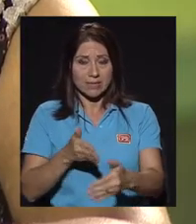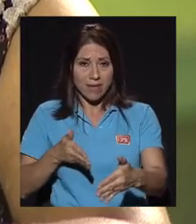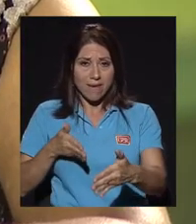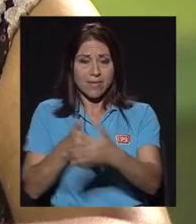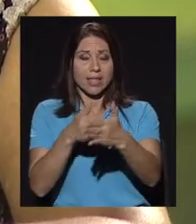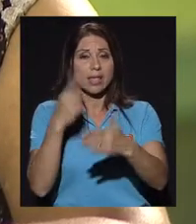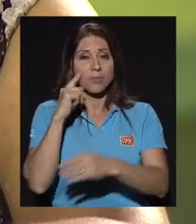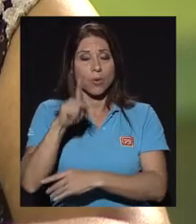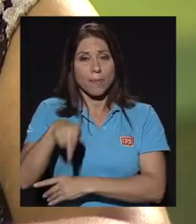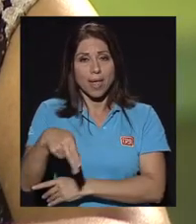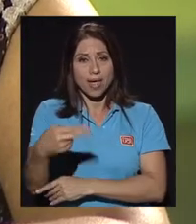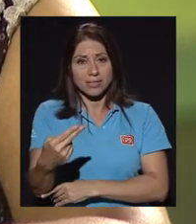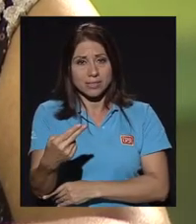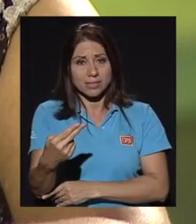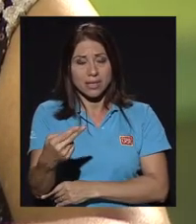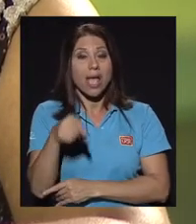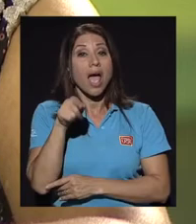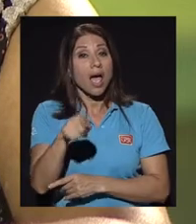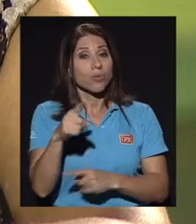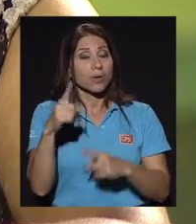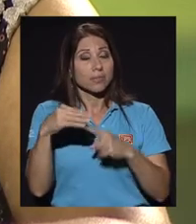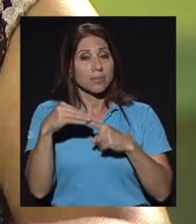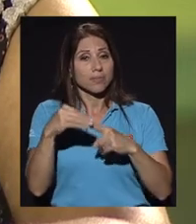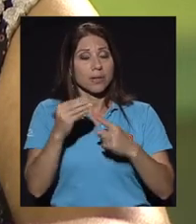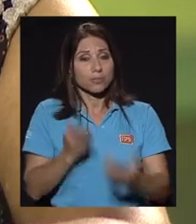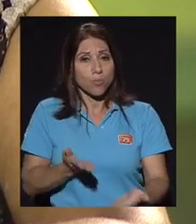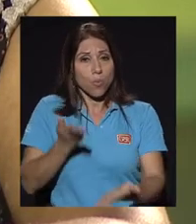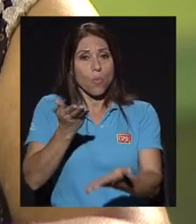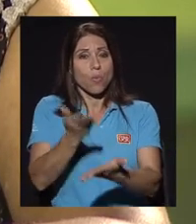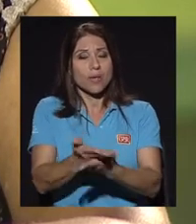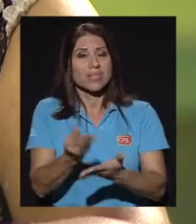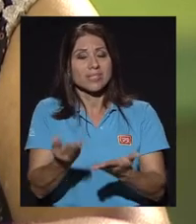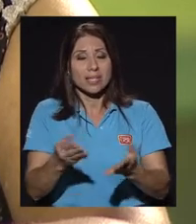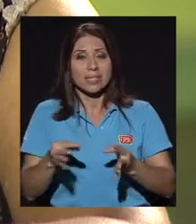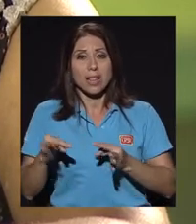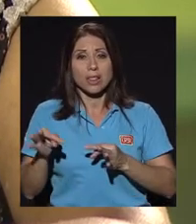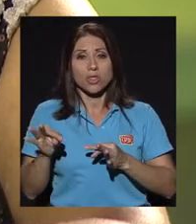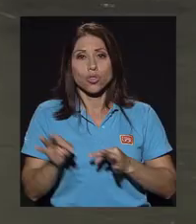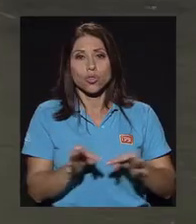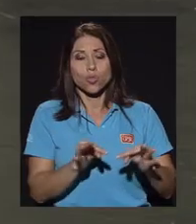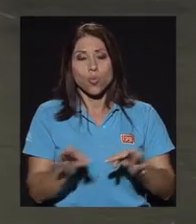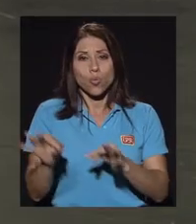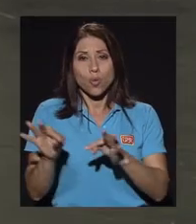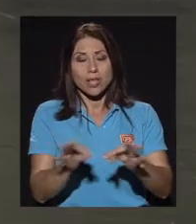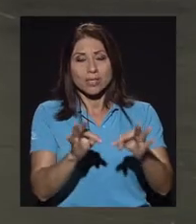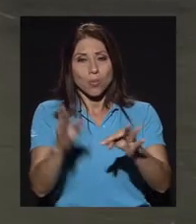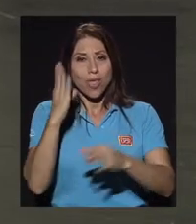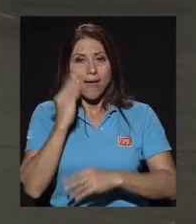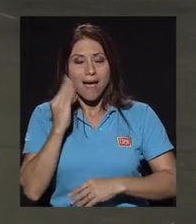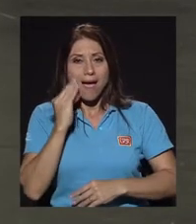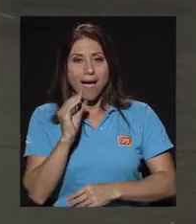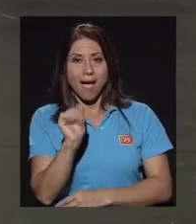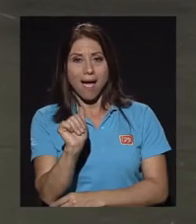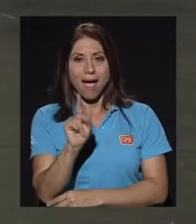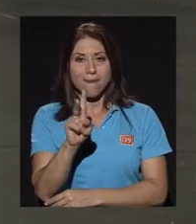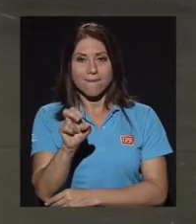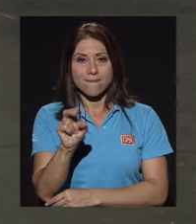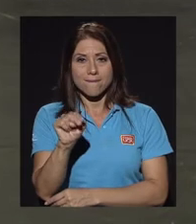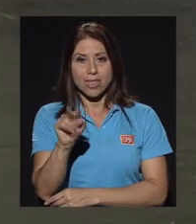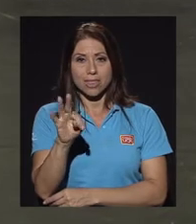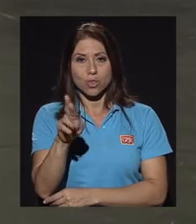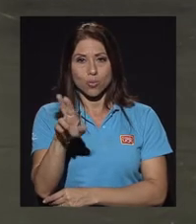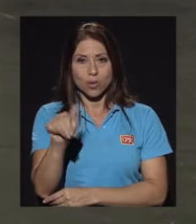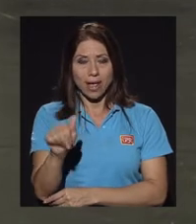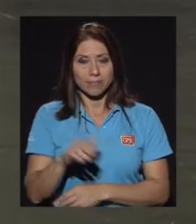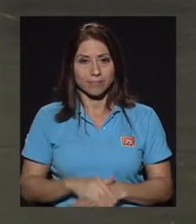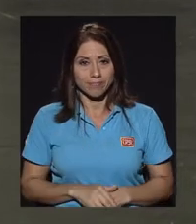los PHs. Y ahí está una de las principales propuestas que nosotros hemos hablado, que es el turismo de aventura. Entonces,